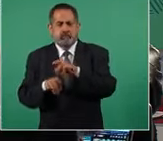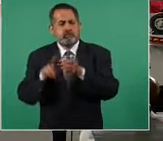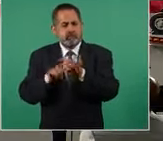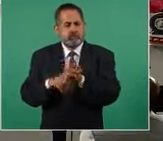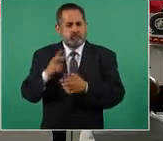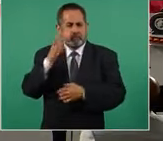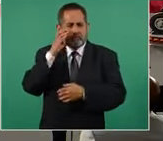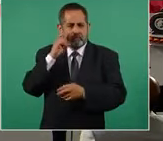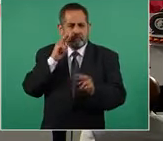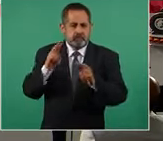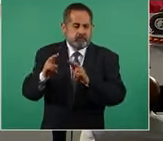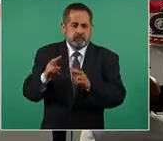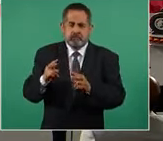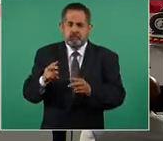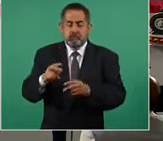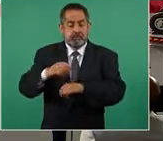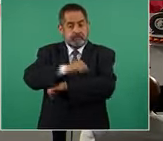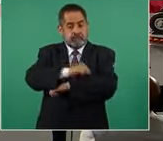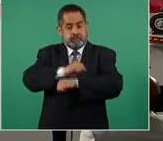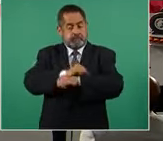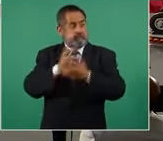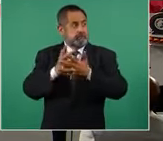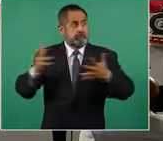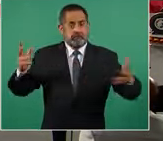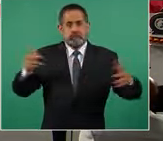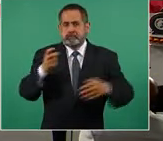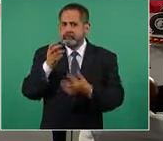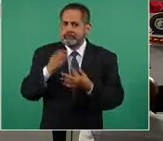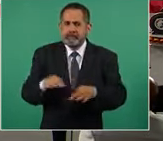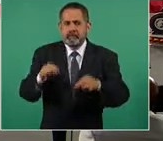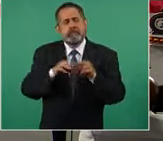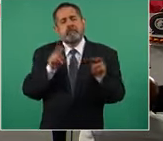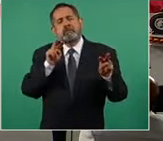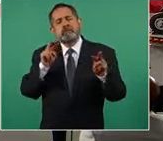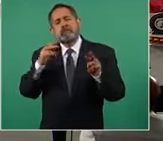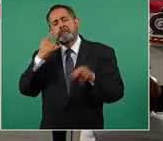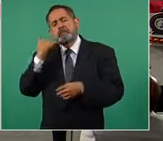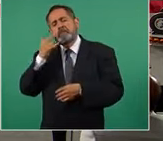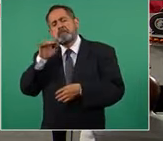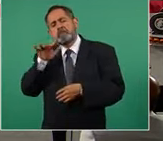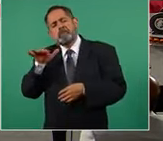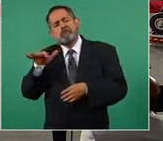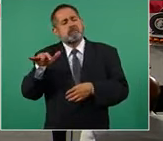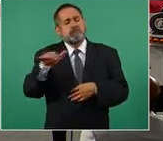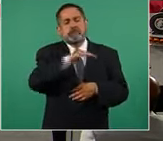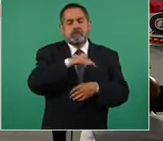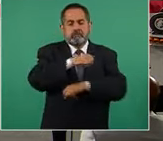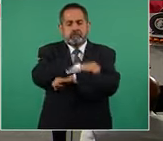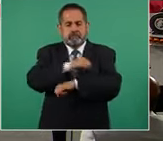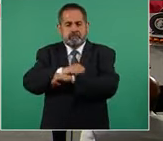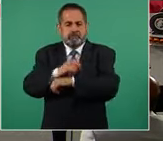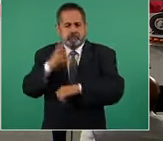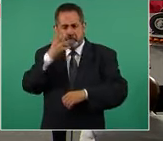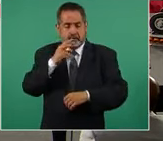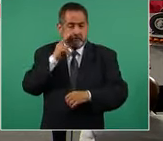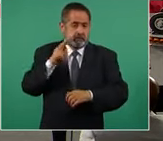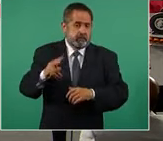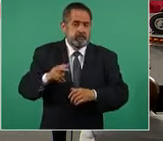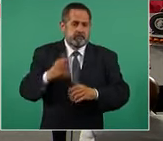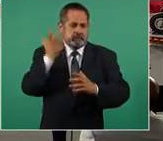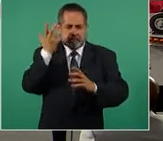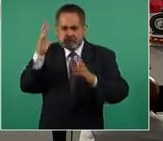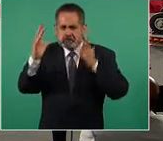está. Las grandes ventanas, que es muy importante, es una decisión importante ver, pues, escogido por las grandes ventanas que tiene el tren, por el